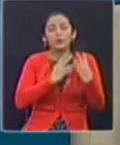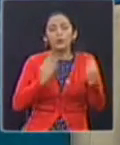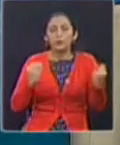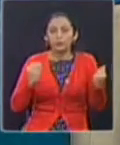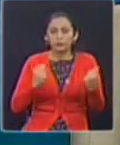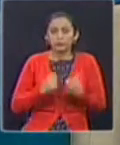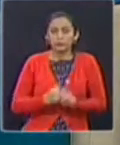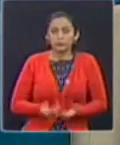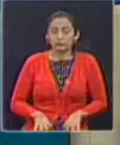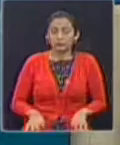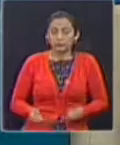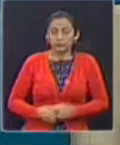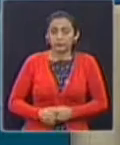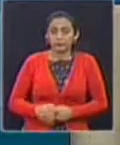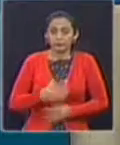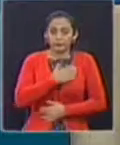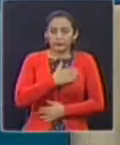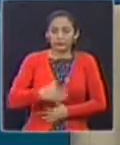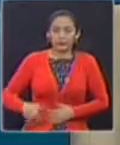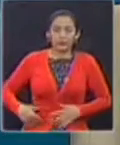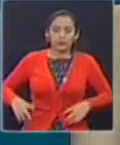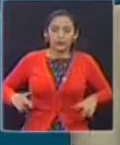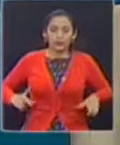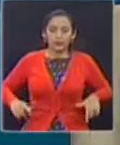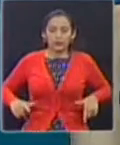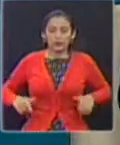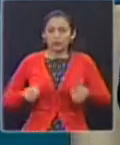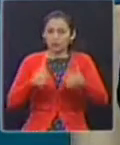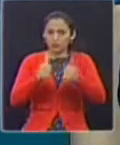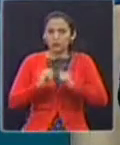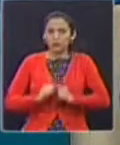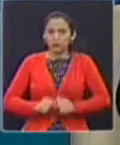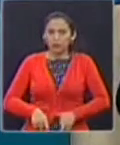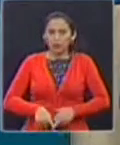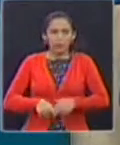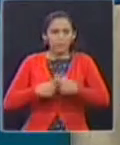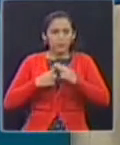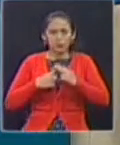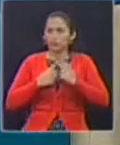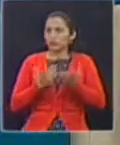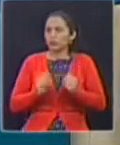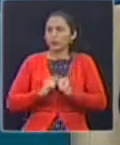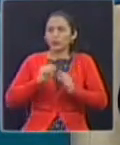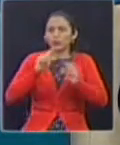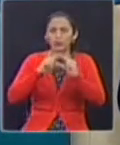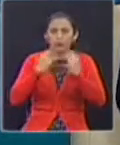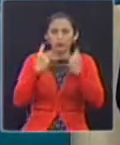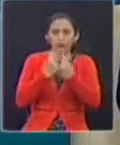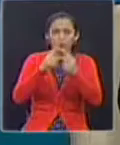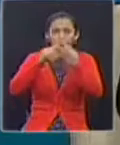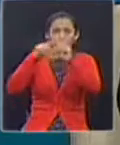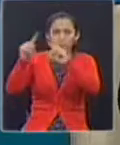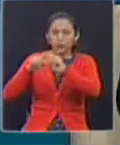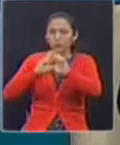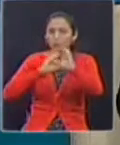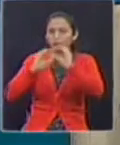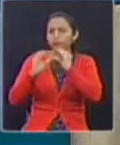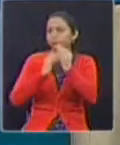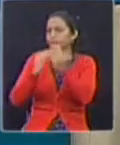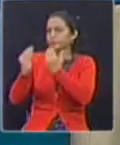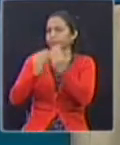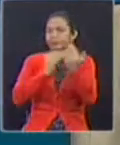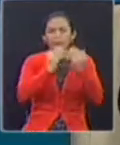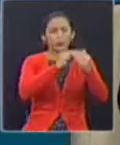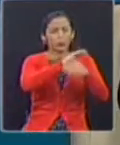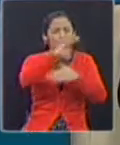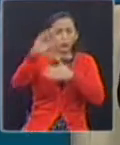Lenín Moreno ha sido extraordinaria, ¿no? Todo aquello de los diálogos, todo aquello de poder conversar con todas las